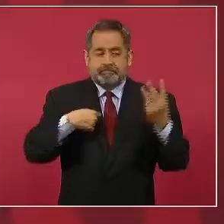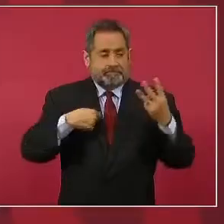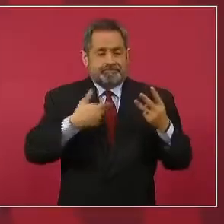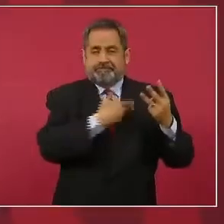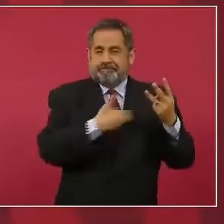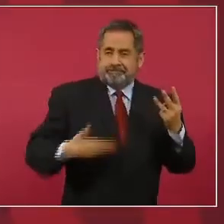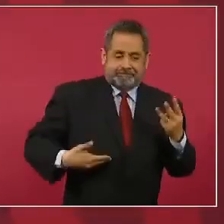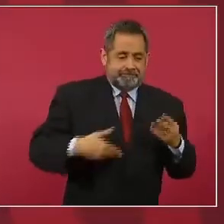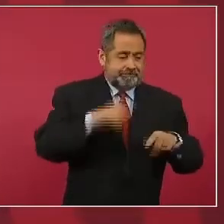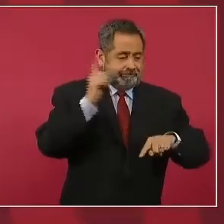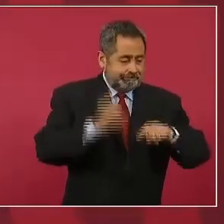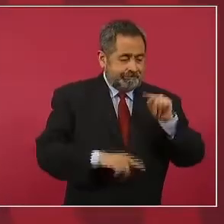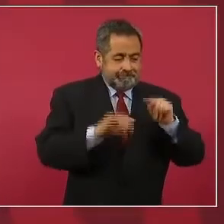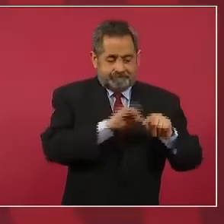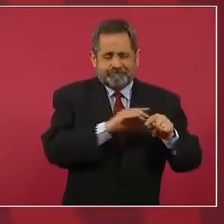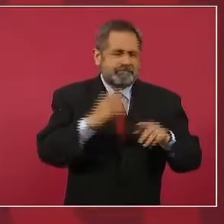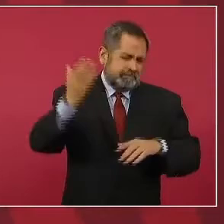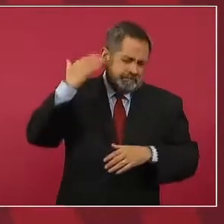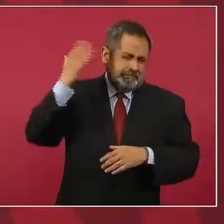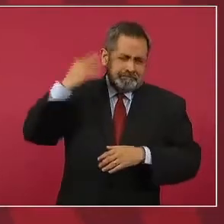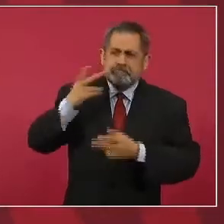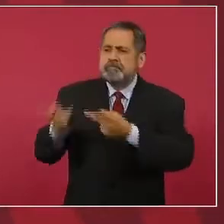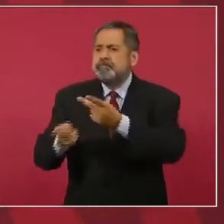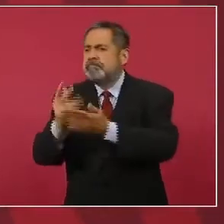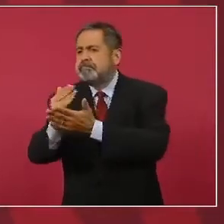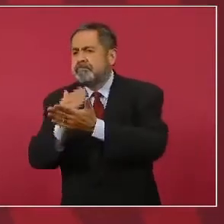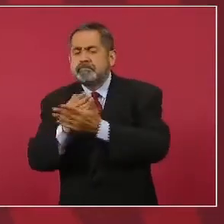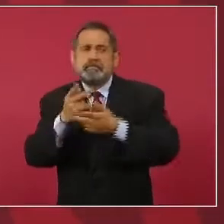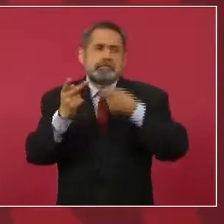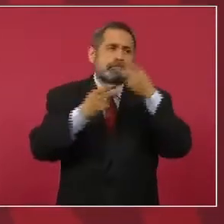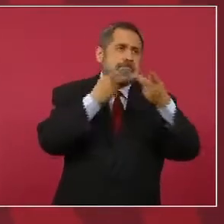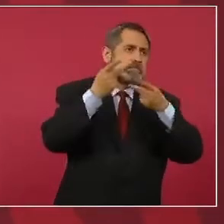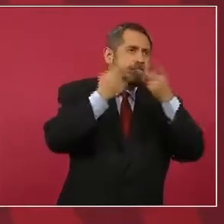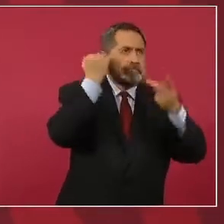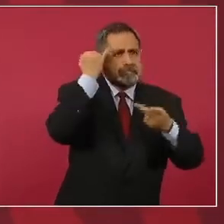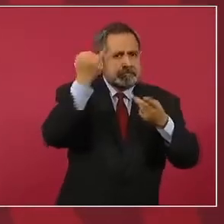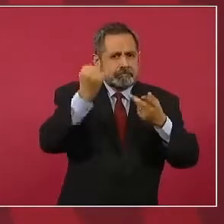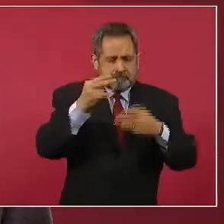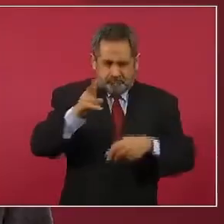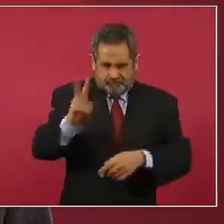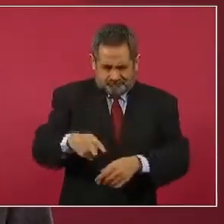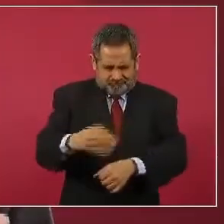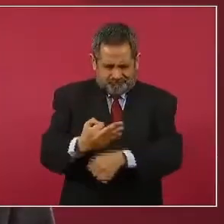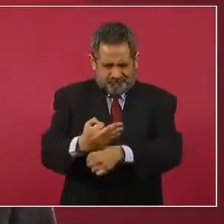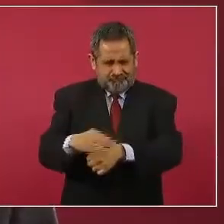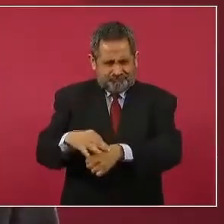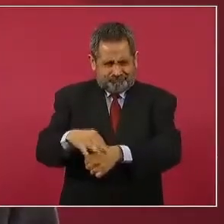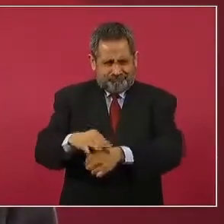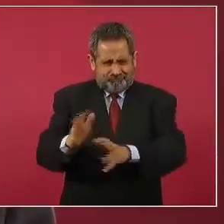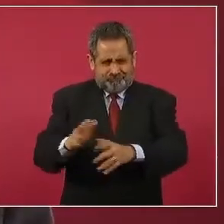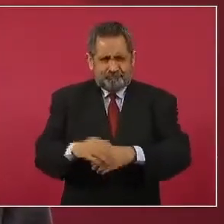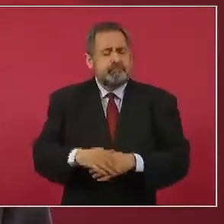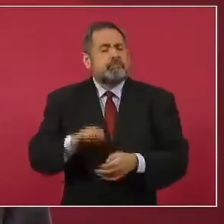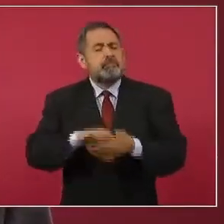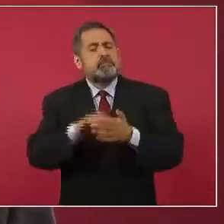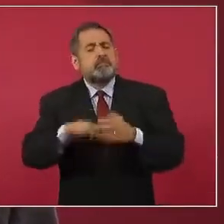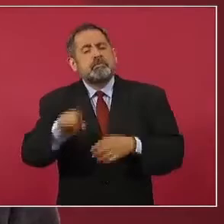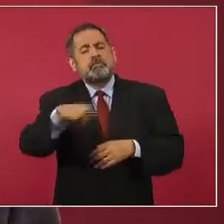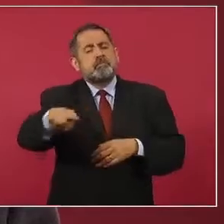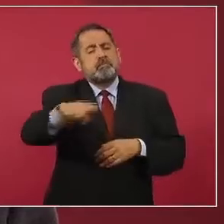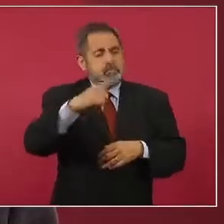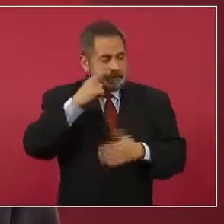porque desde hace más de 20 años, de manera demagógica,